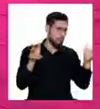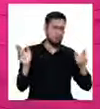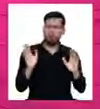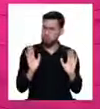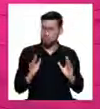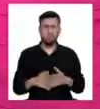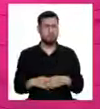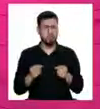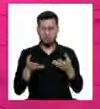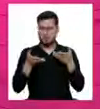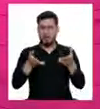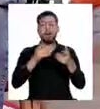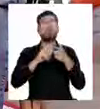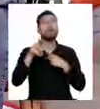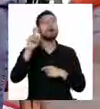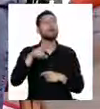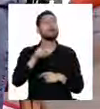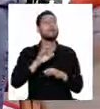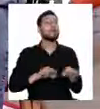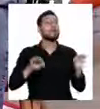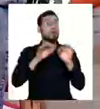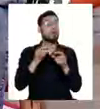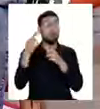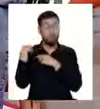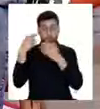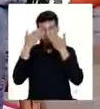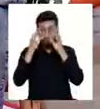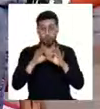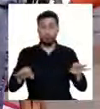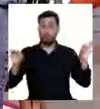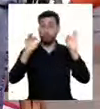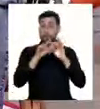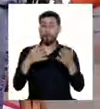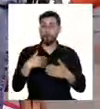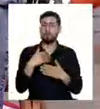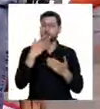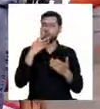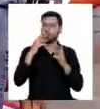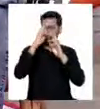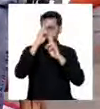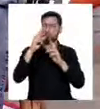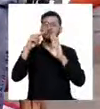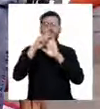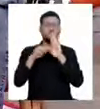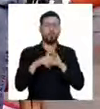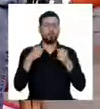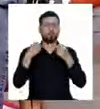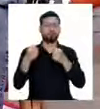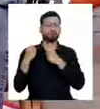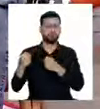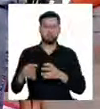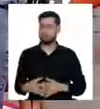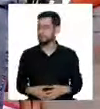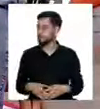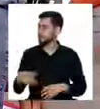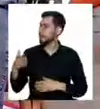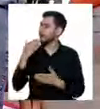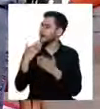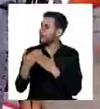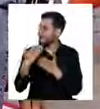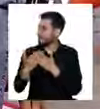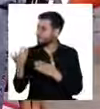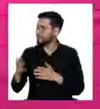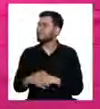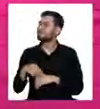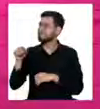Entonces, tengamos conciencia de la importancia que tiene justamente cumplir las normas para manejar un vehículo automotor. Así es, Jorge, muchísimas